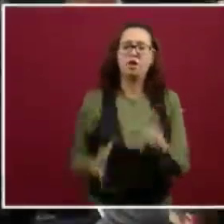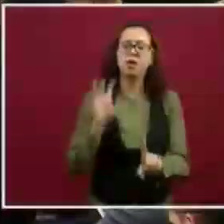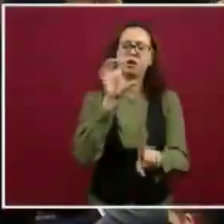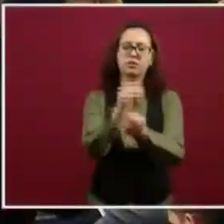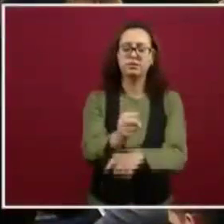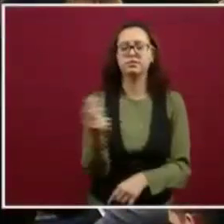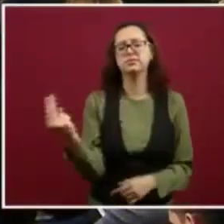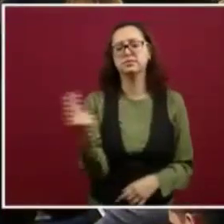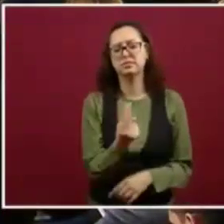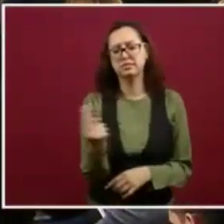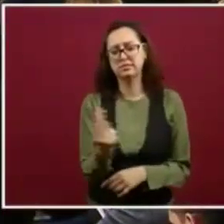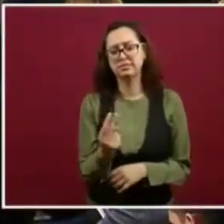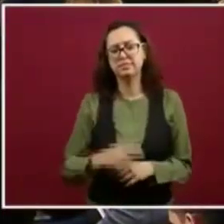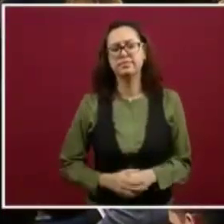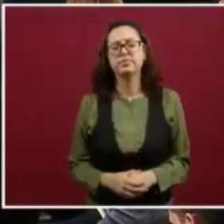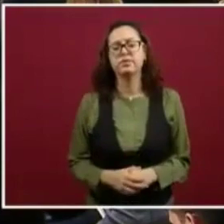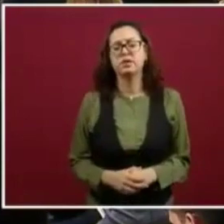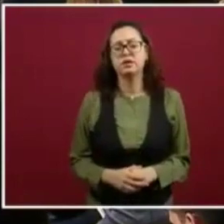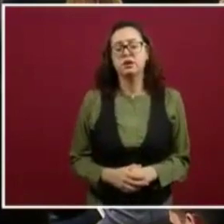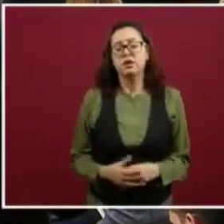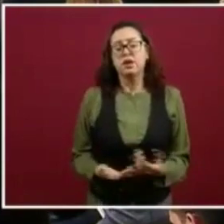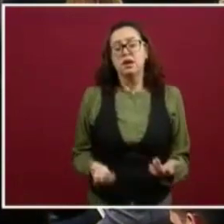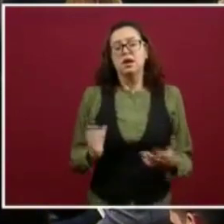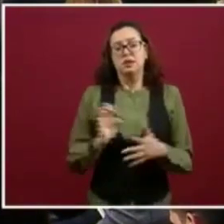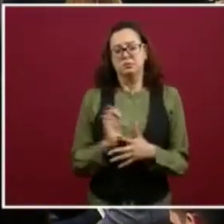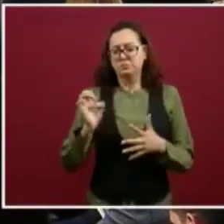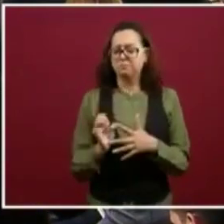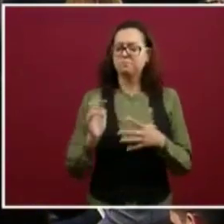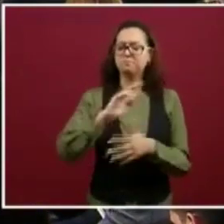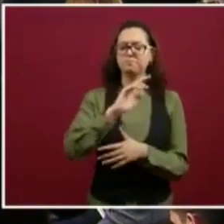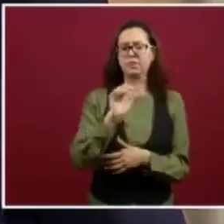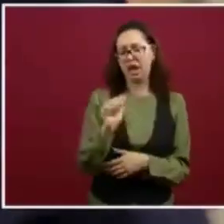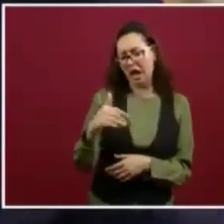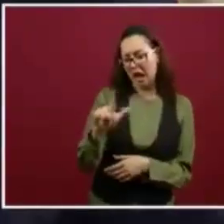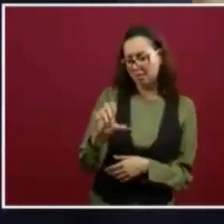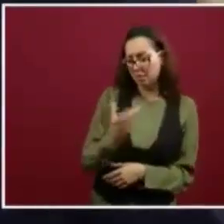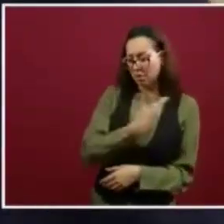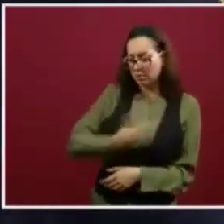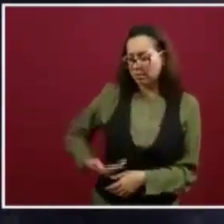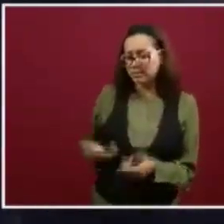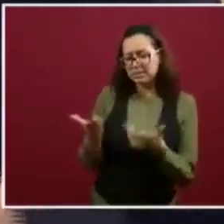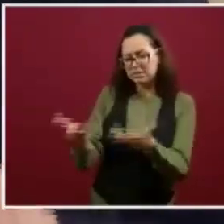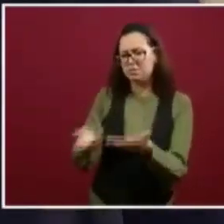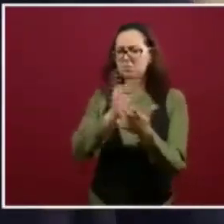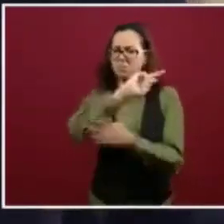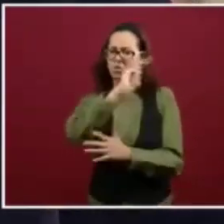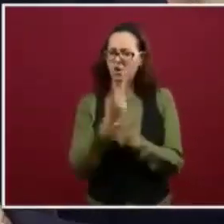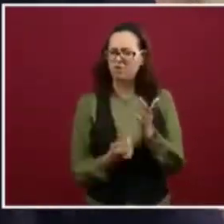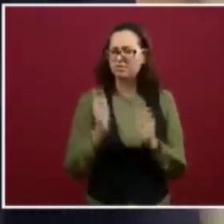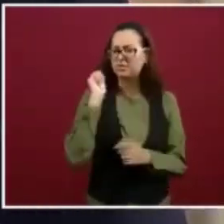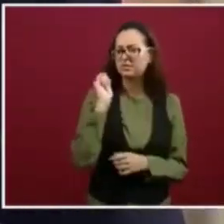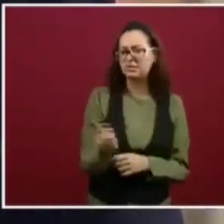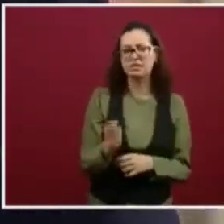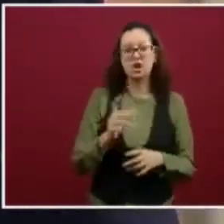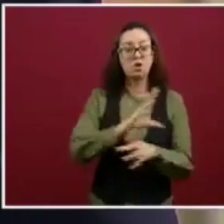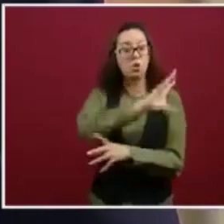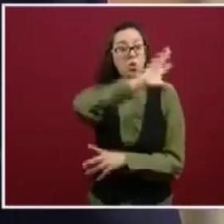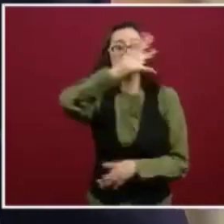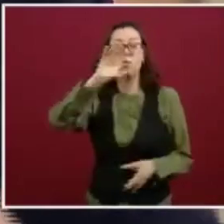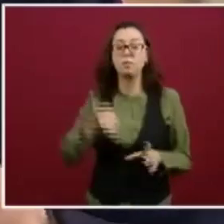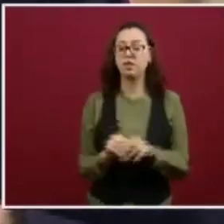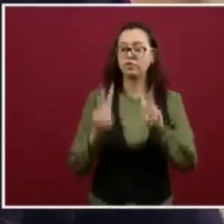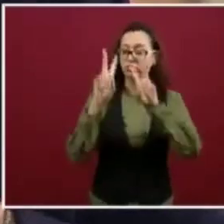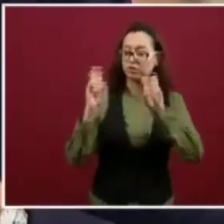entonces, señor presidente, ¿de qué se trata este programa? Usted lo dijo. Es la gestión migratoria en todas sus